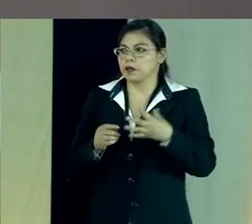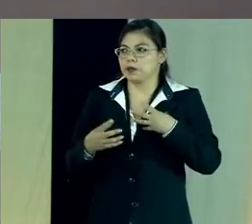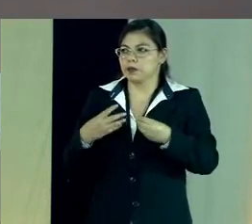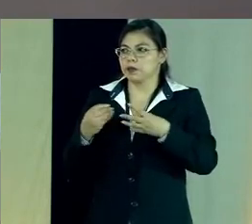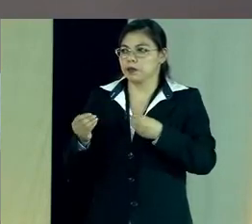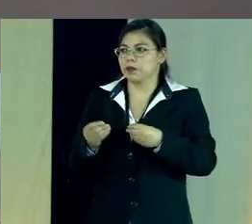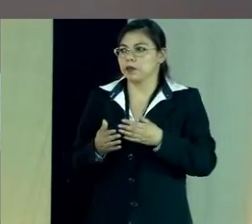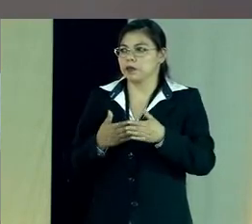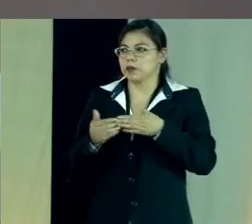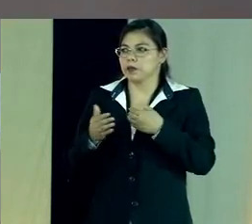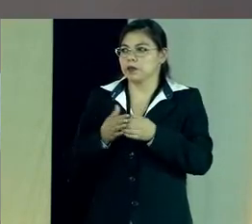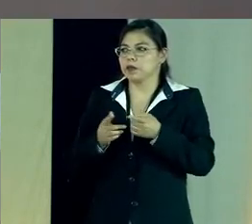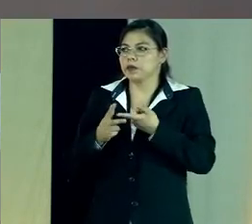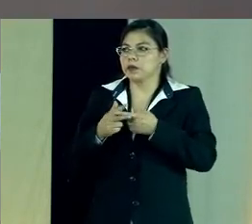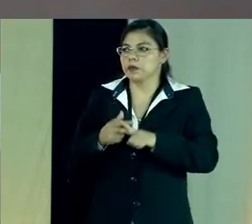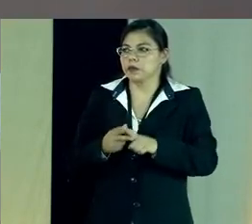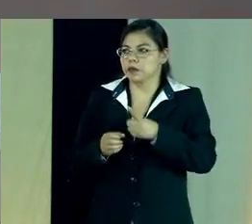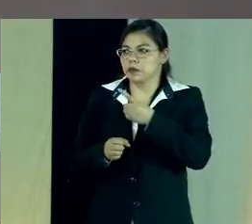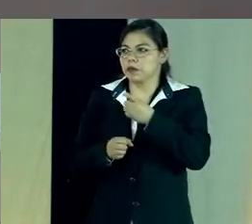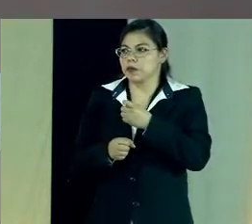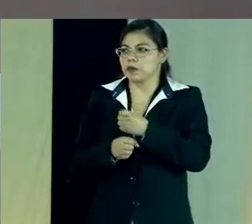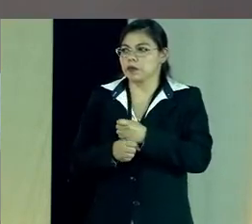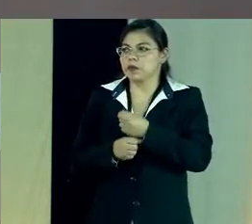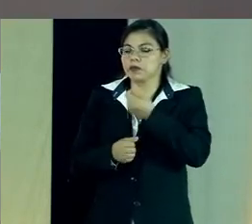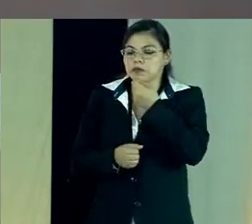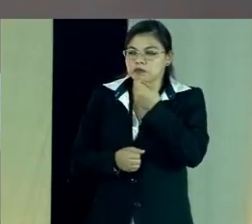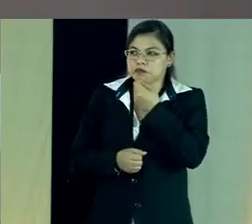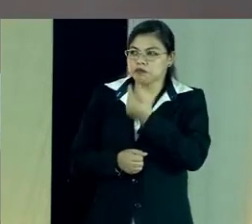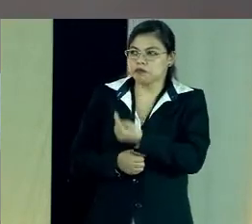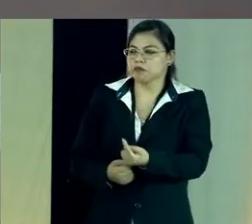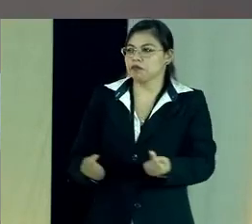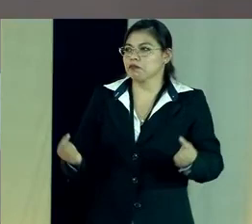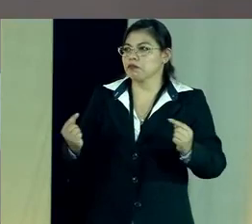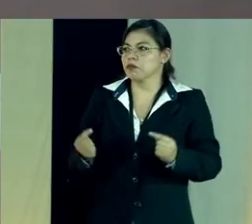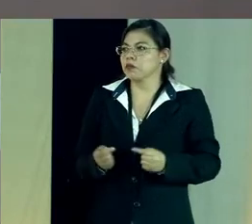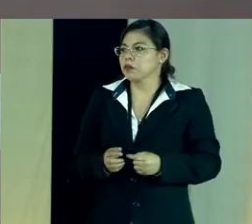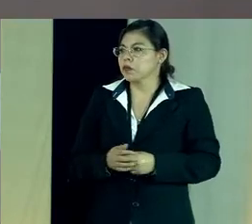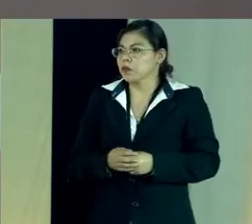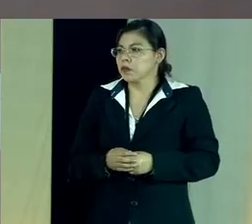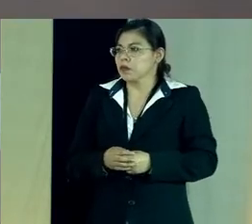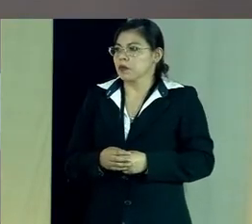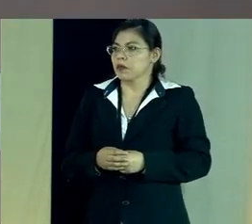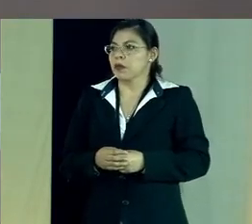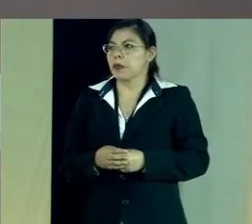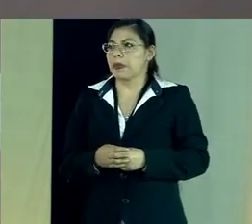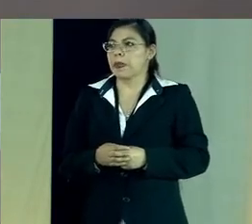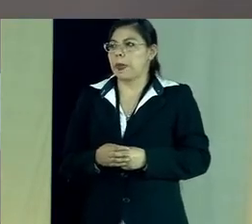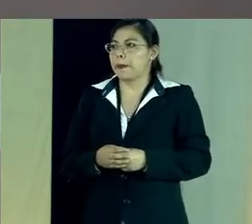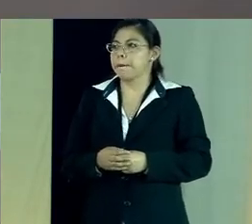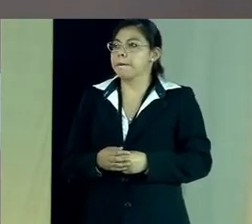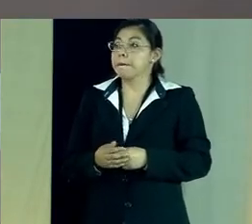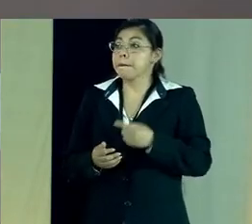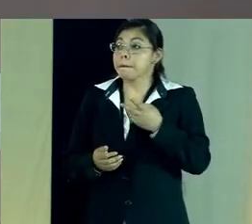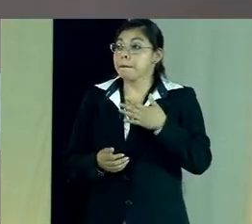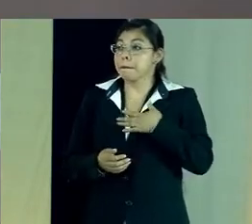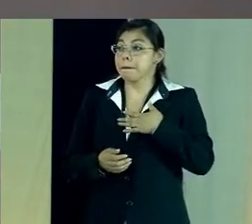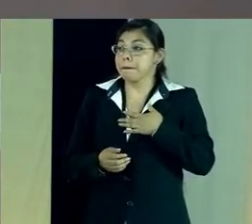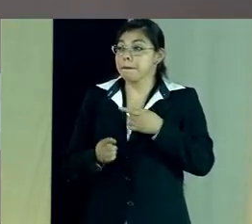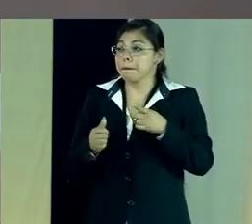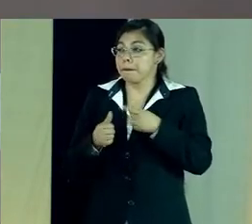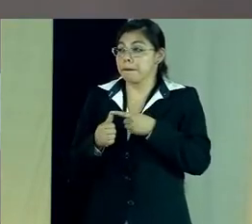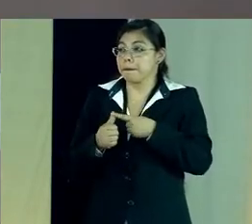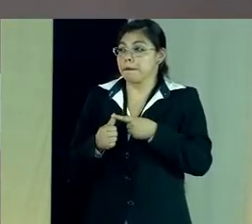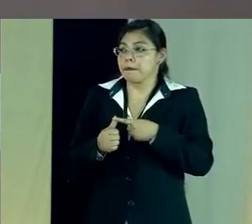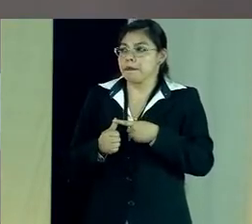comienza en la primera infancia marta mi protagonista dio los efectos